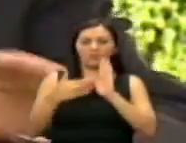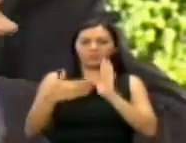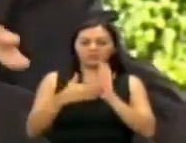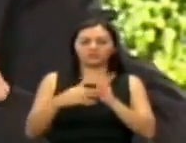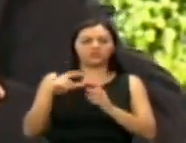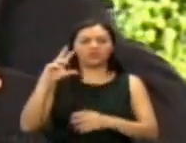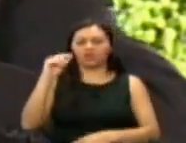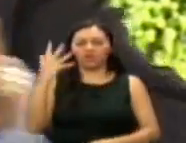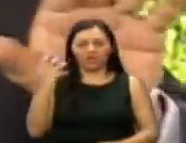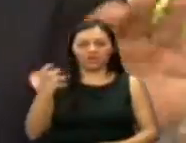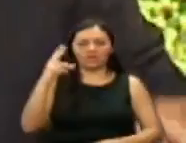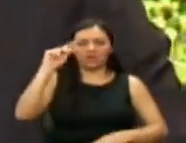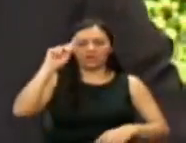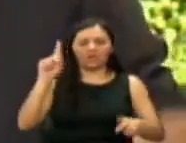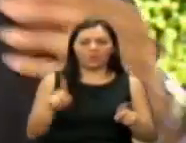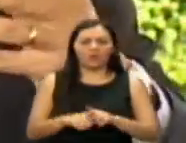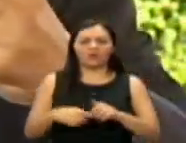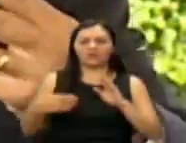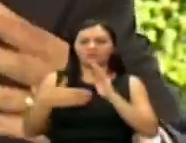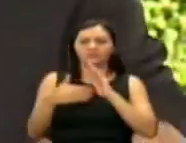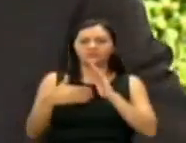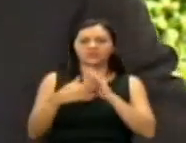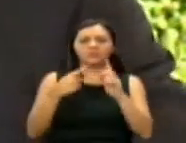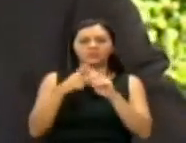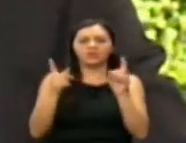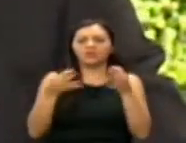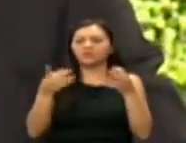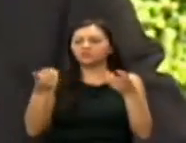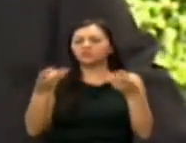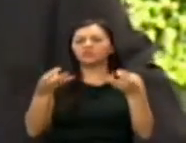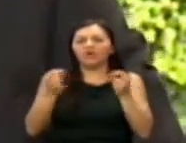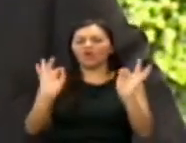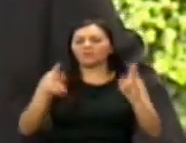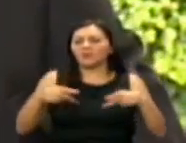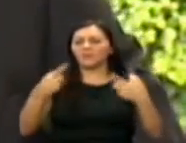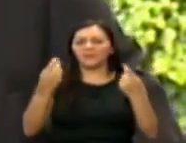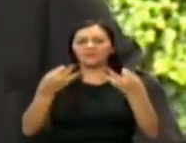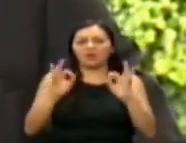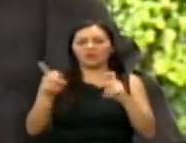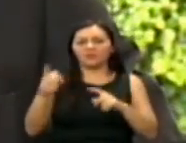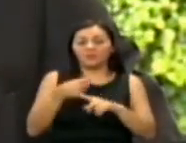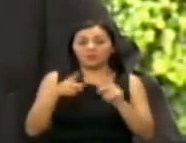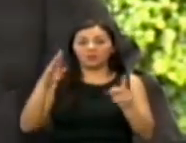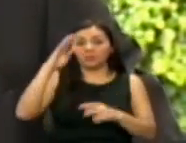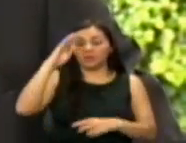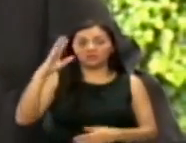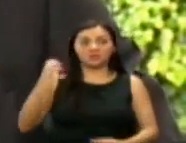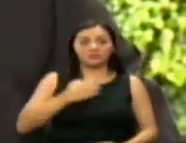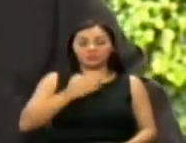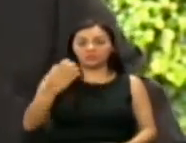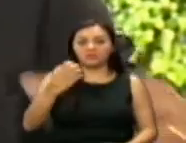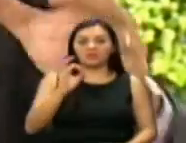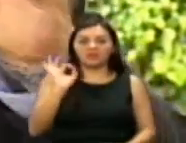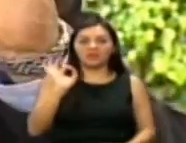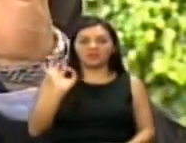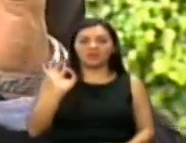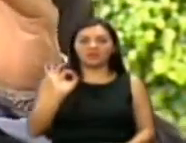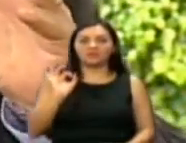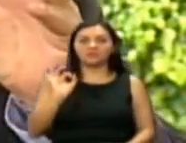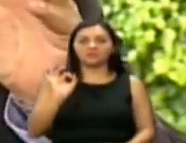antimineros, anti todo, ¿no? Esa es su forma de vida, ¿no? Y la policía no reaccionó a tiempo bajo la falsa premisa,